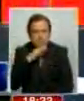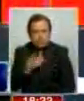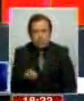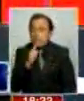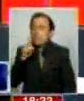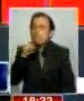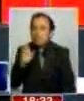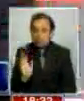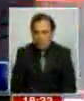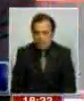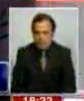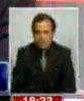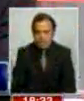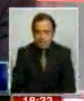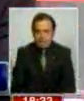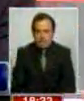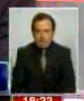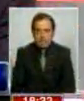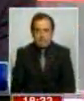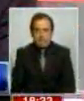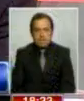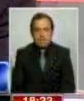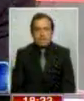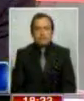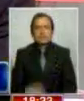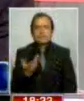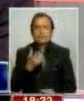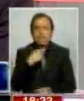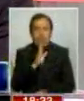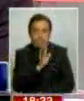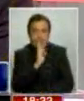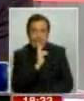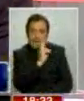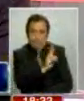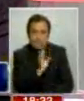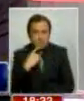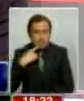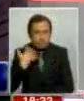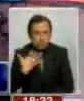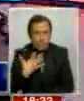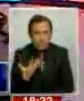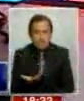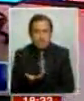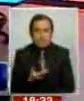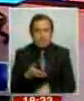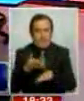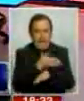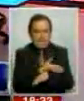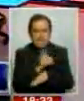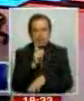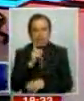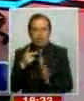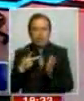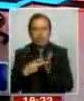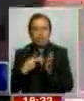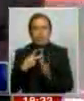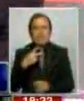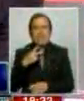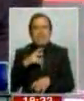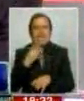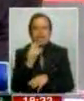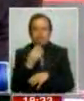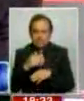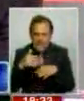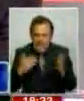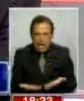pero yo te lo voy a contestar, pero déjame seguir porque es importante, porque esto esté antes y no después en el 2014. Es